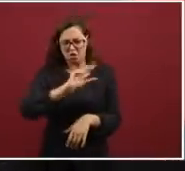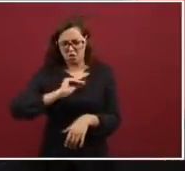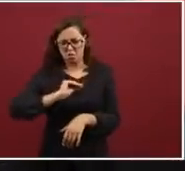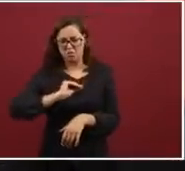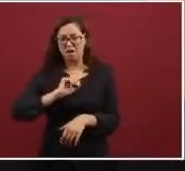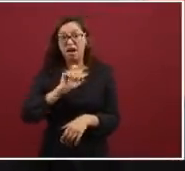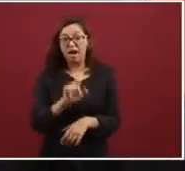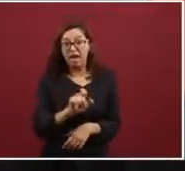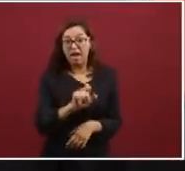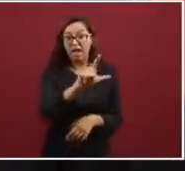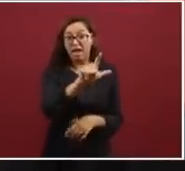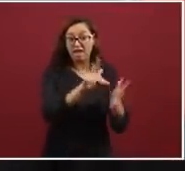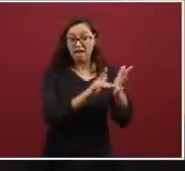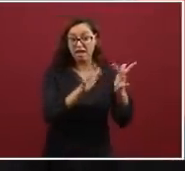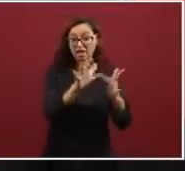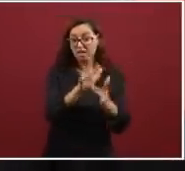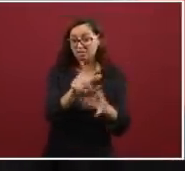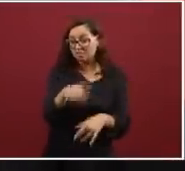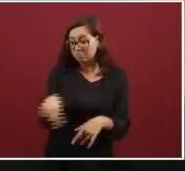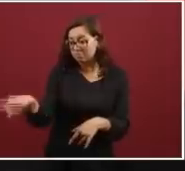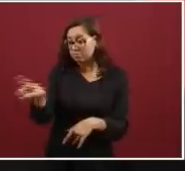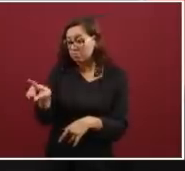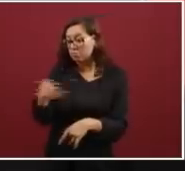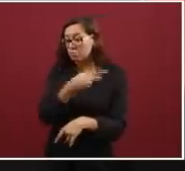y estaba en contra de los oprimidos.